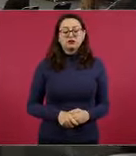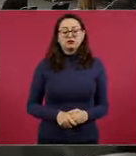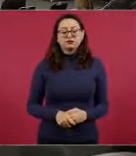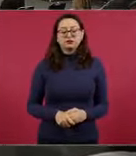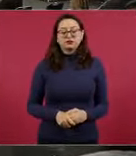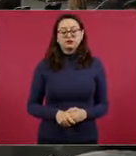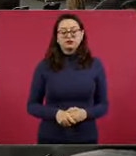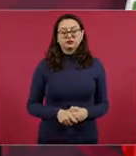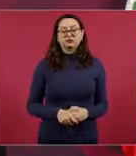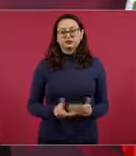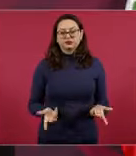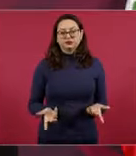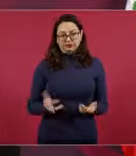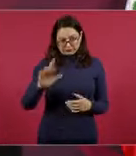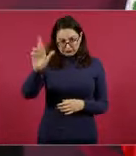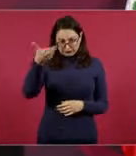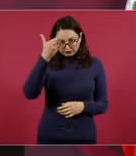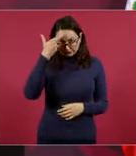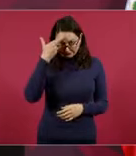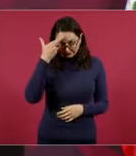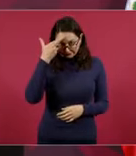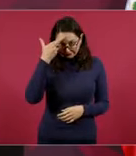refresquemos nuestra memoria, ¿no?